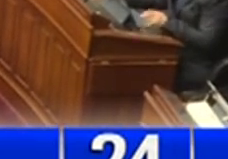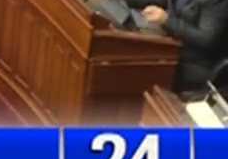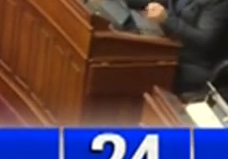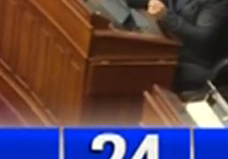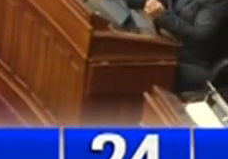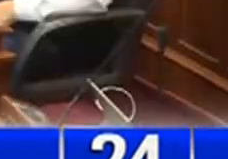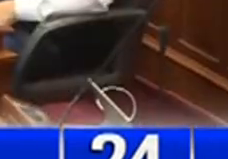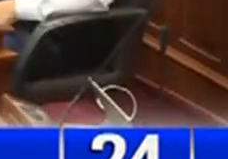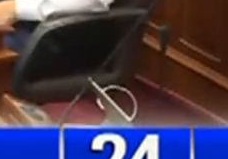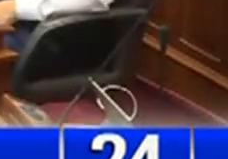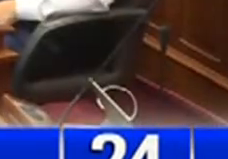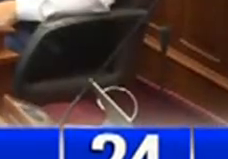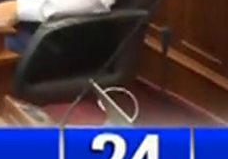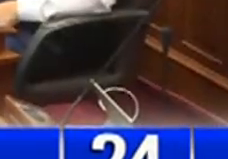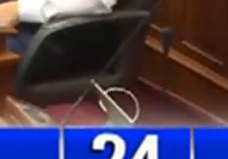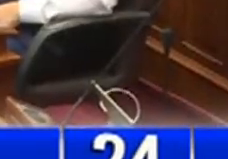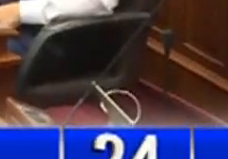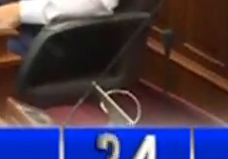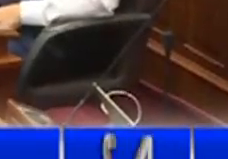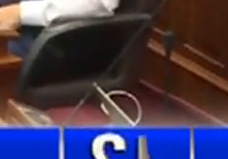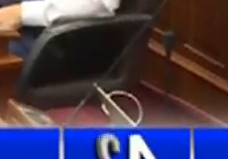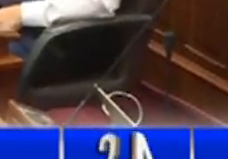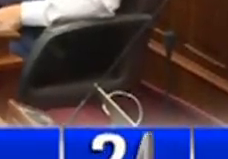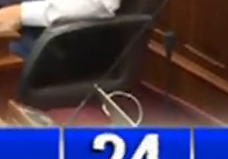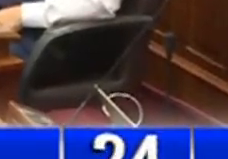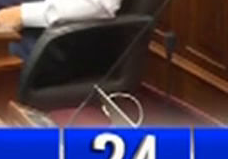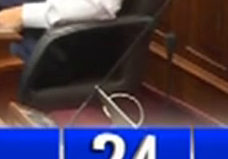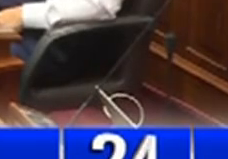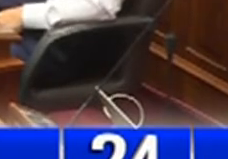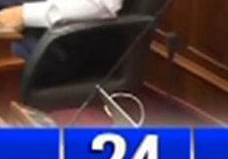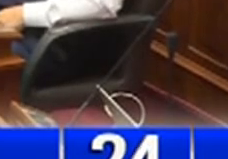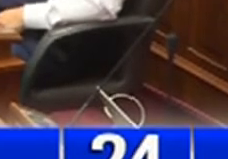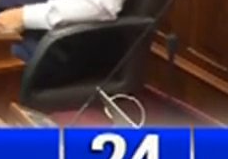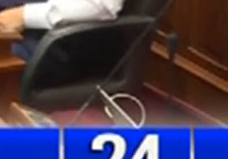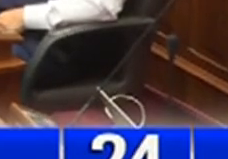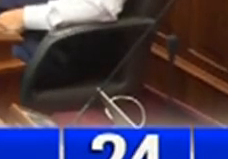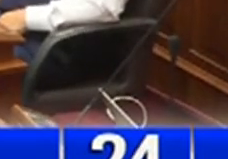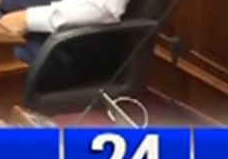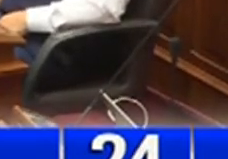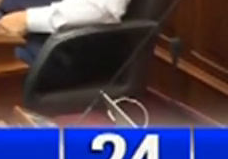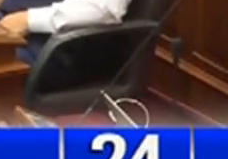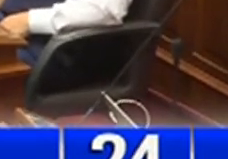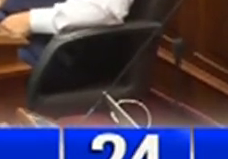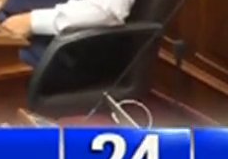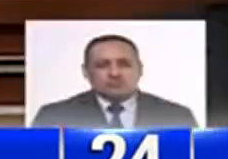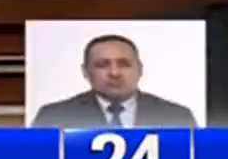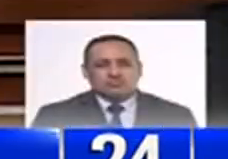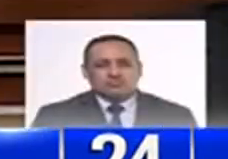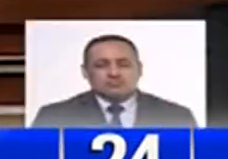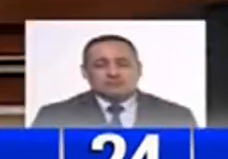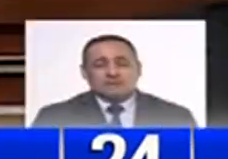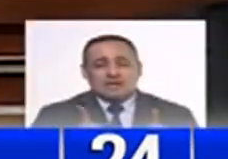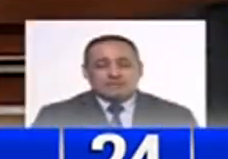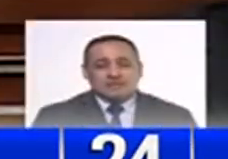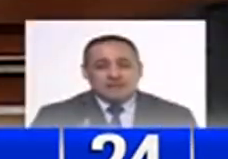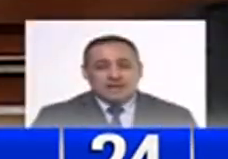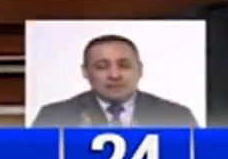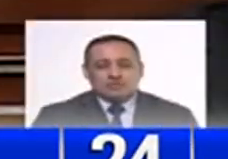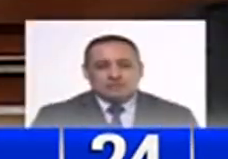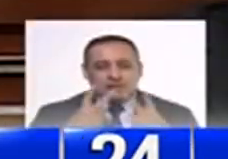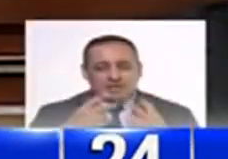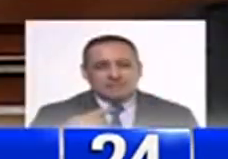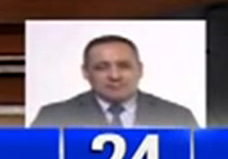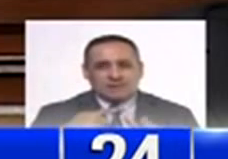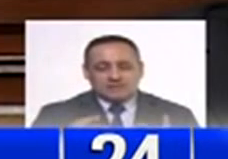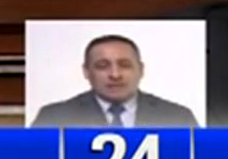la evidente incomodidad por parte de la mayoría de congresistas ante la crisis en el Ejecutivo. La evidencia y los